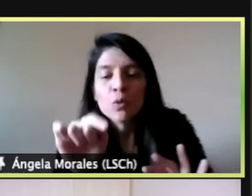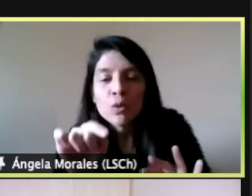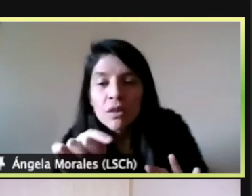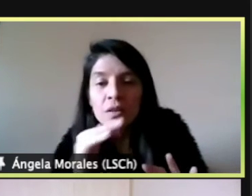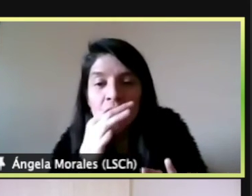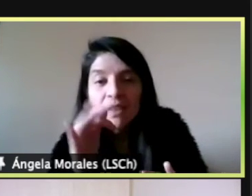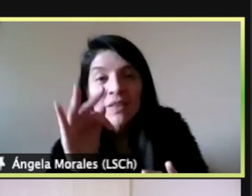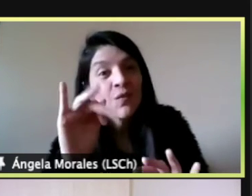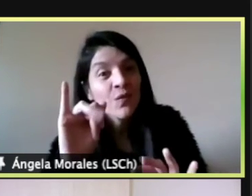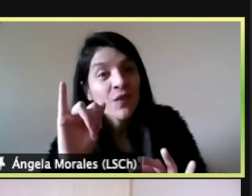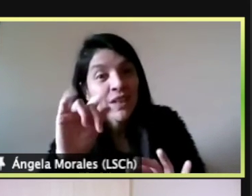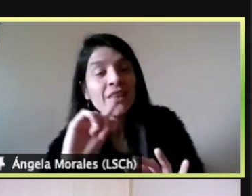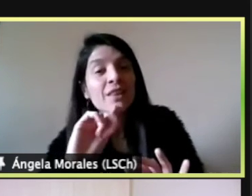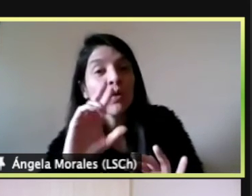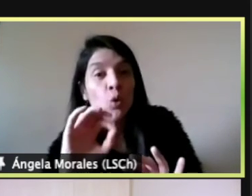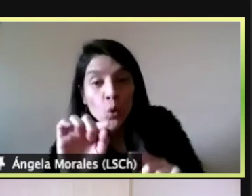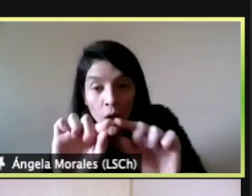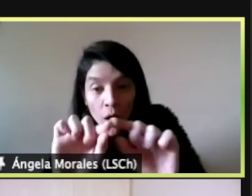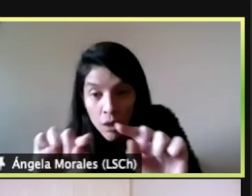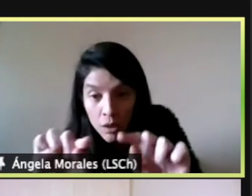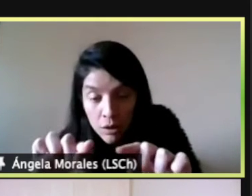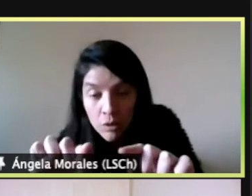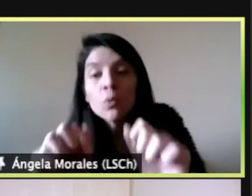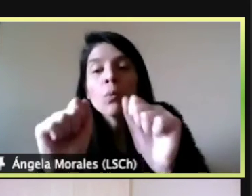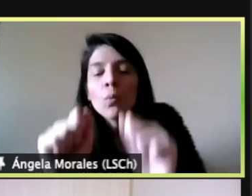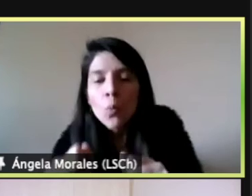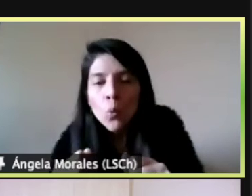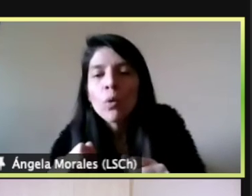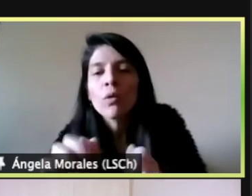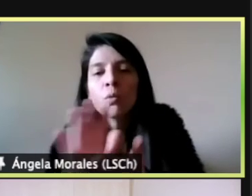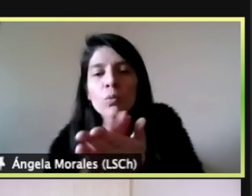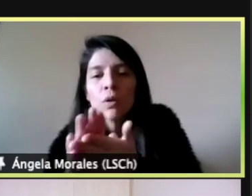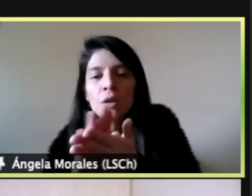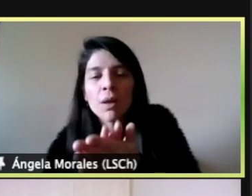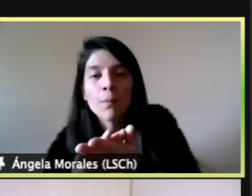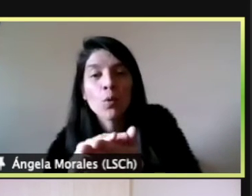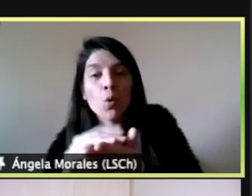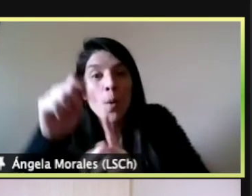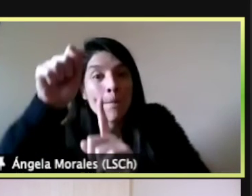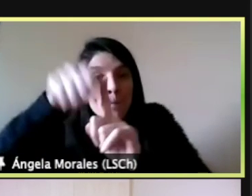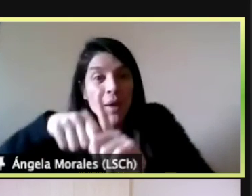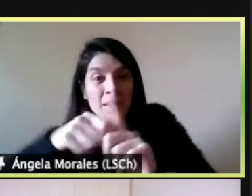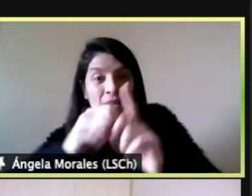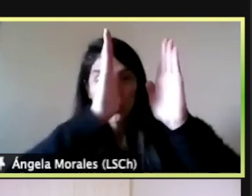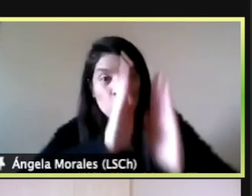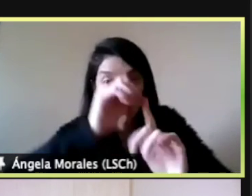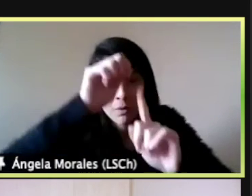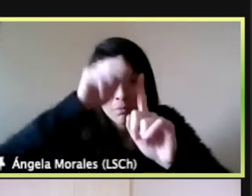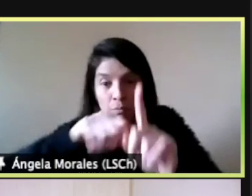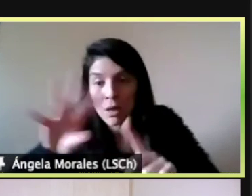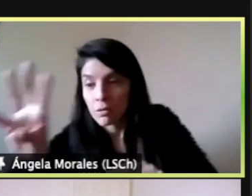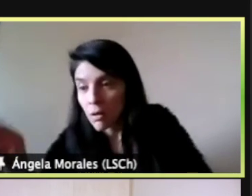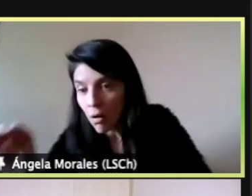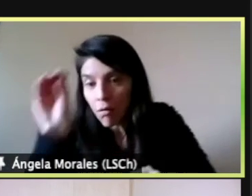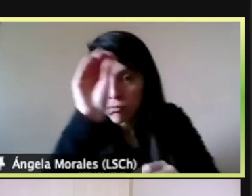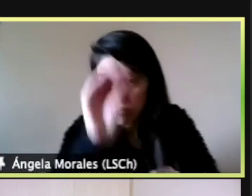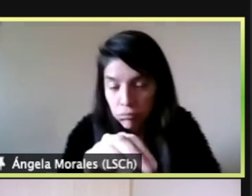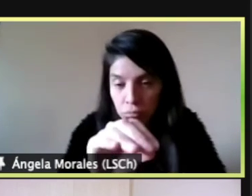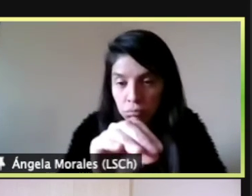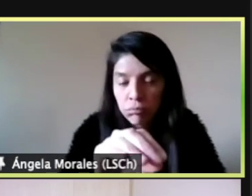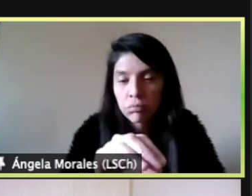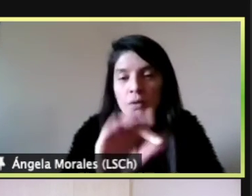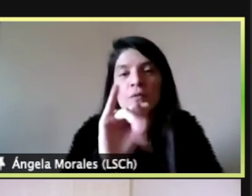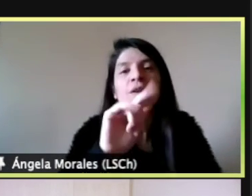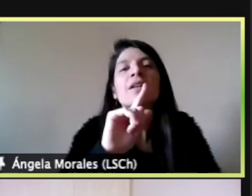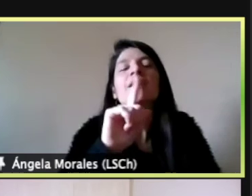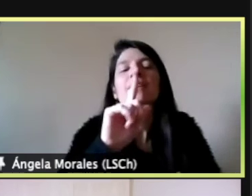yo puedo mover la columna de mes, la puedo mover a filtros. Ahora me aparece mucho más